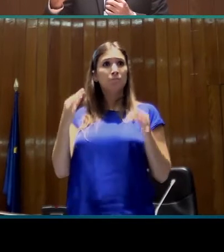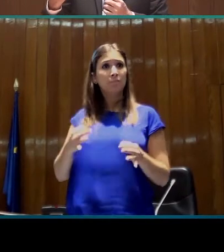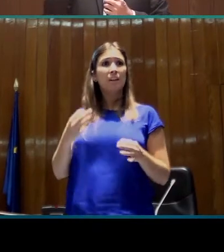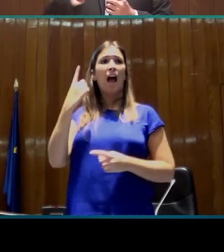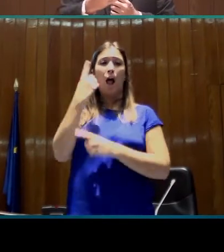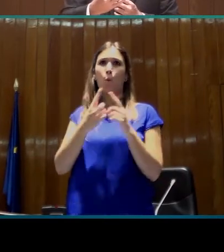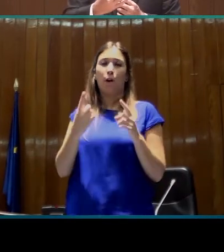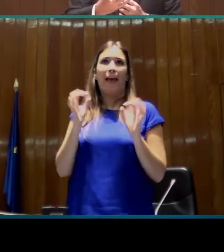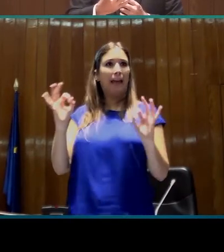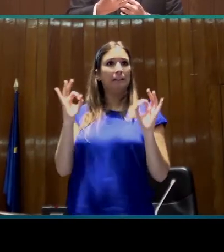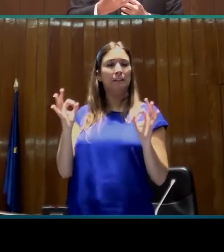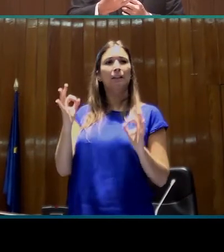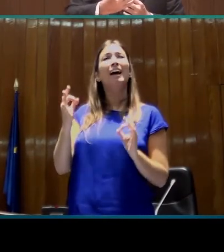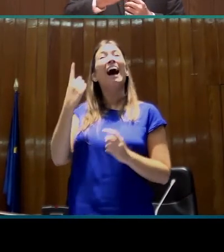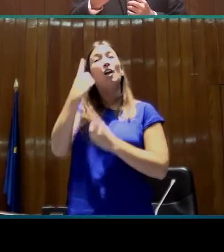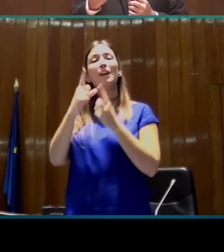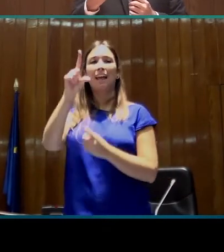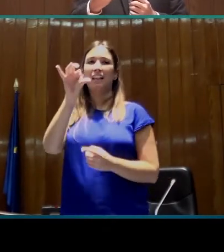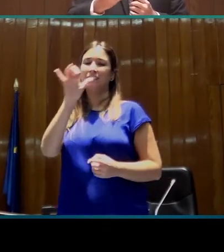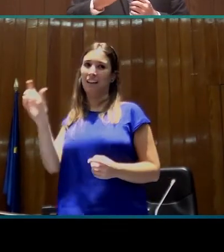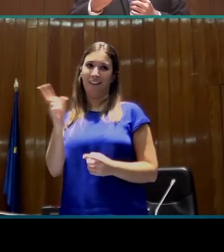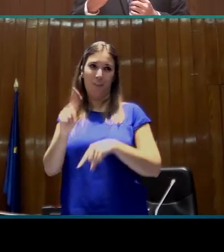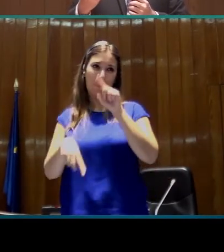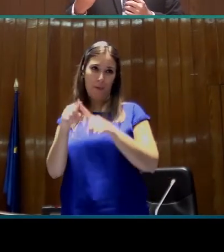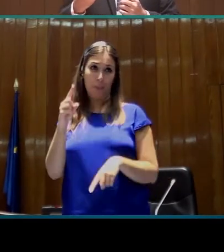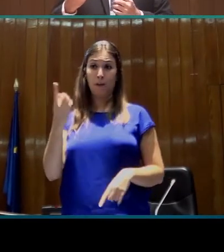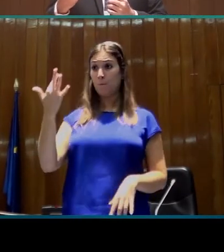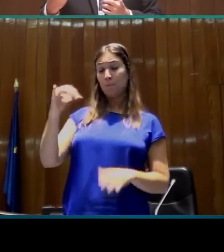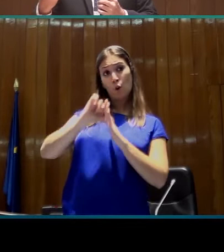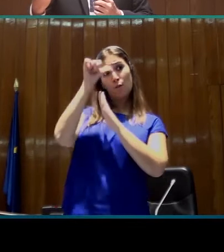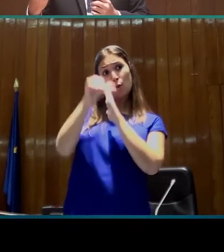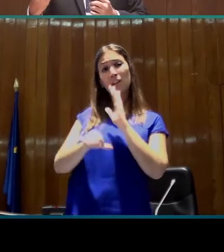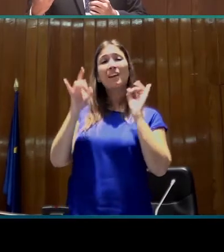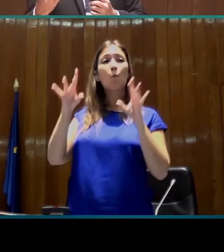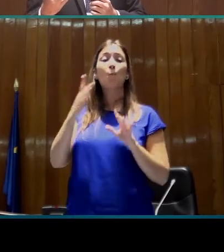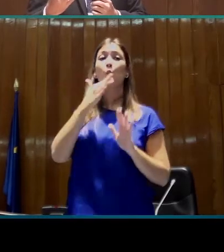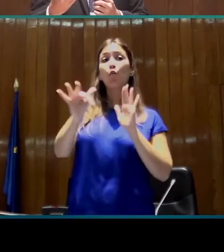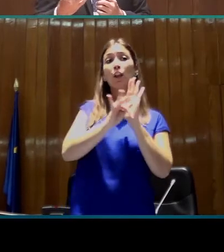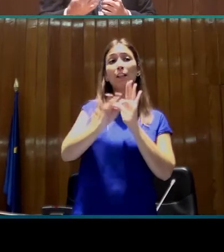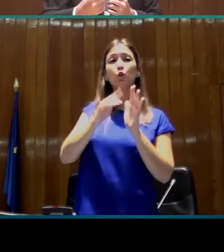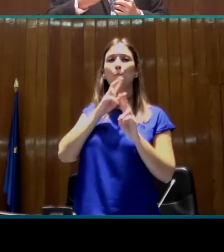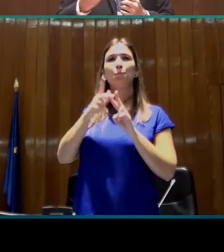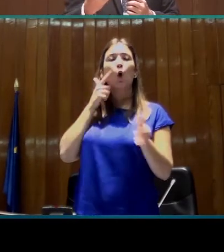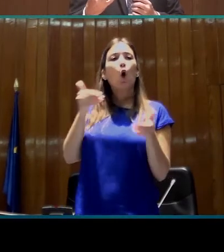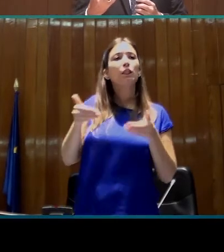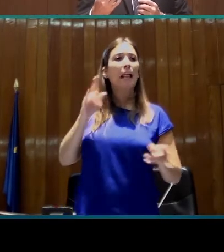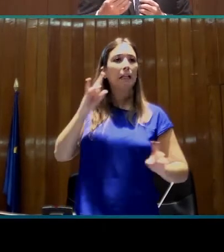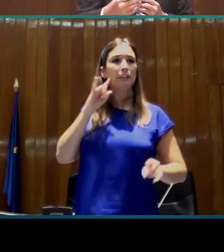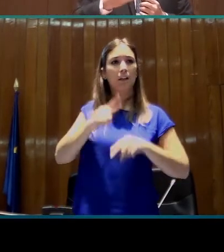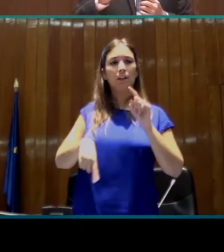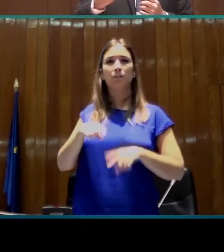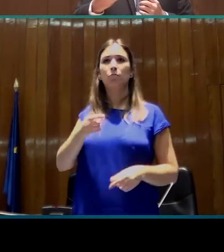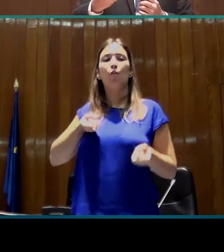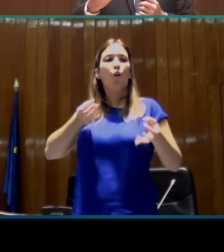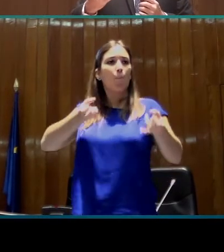son ilegales en la lengua de signos española, de la misma forma que hay contrastes fonéticos que son